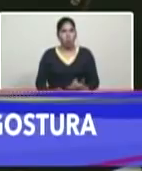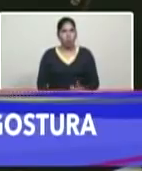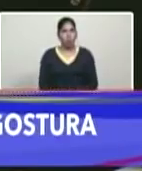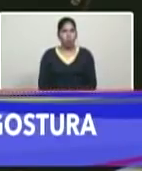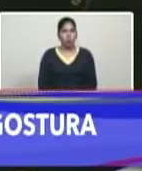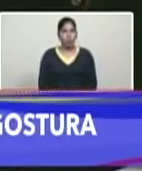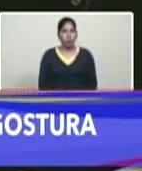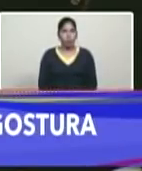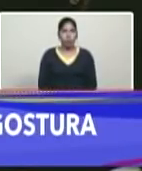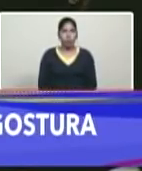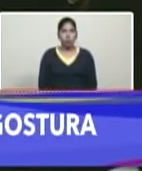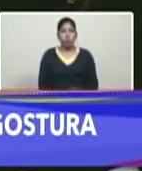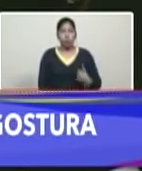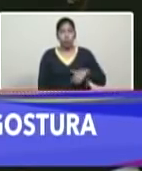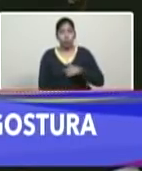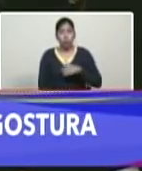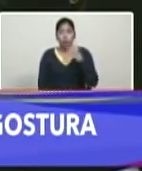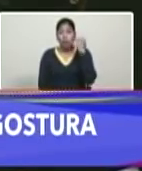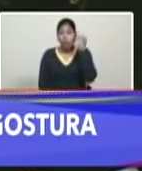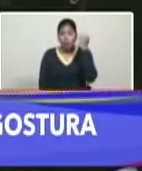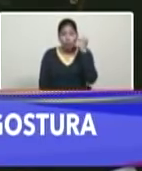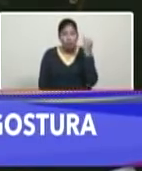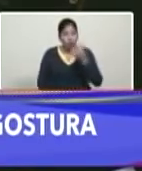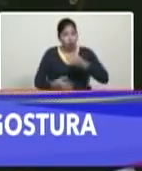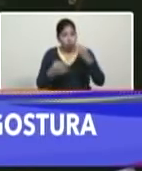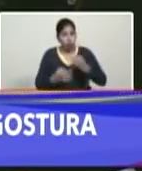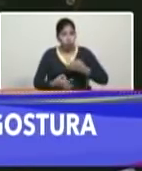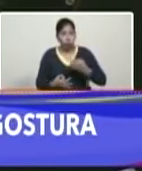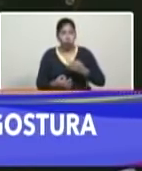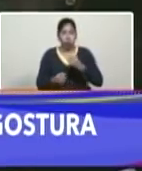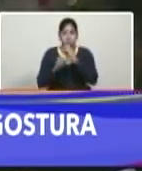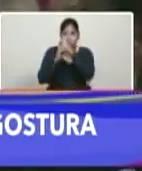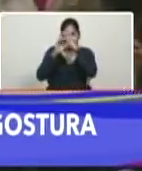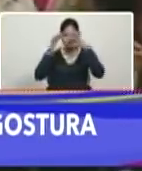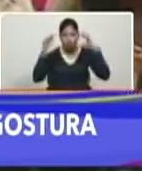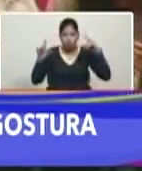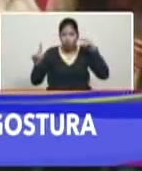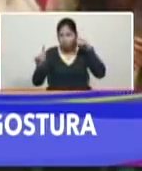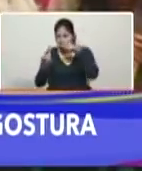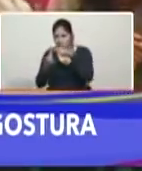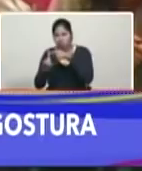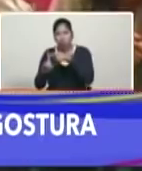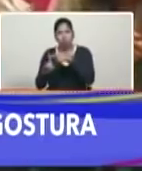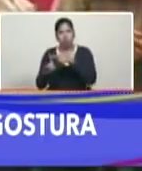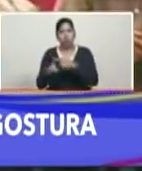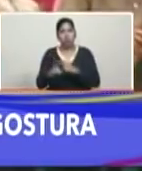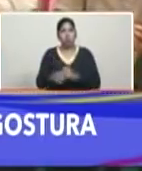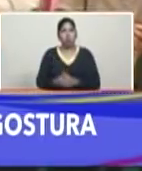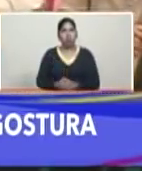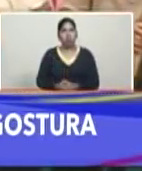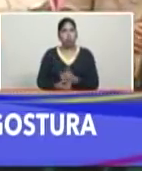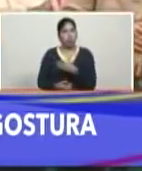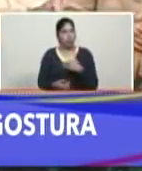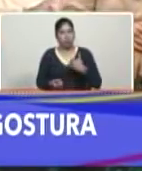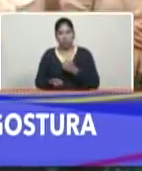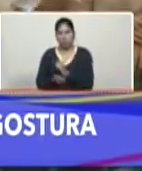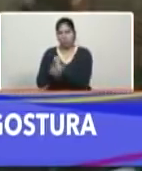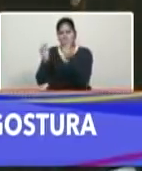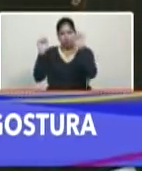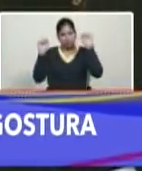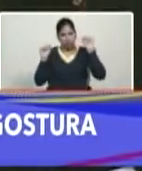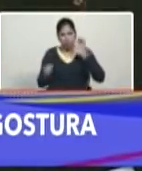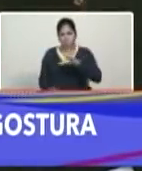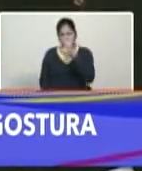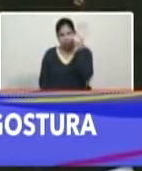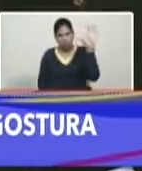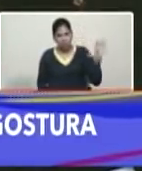Somos hijos de las ideas más nobles y de la causa más justa que jamás se haya enarbolado y se haya